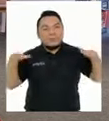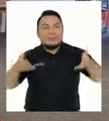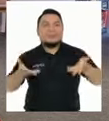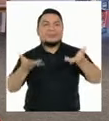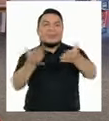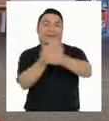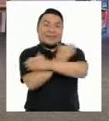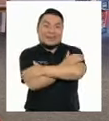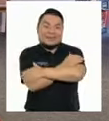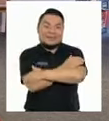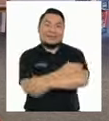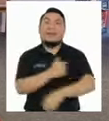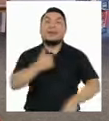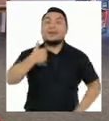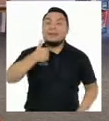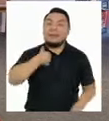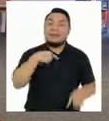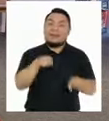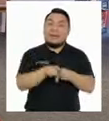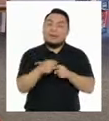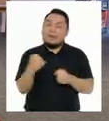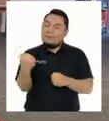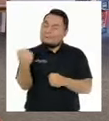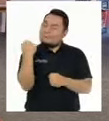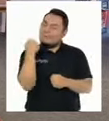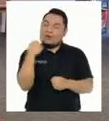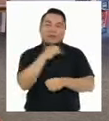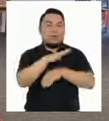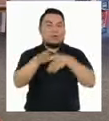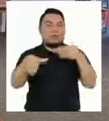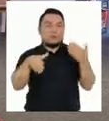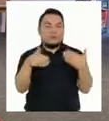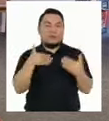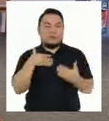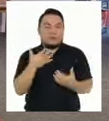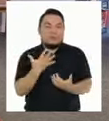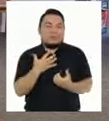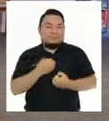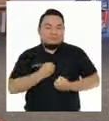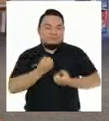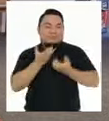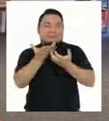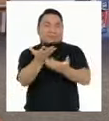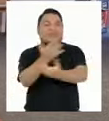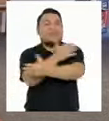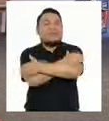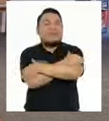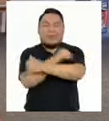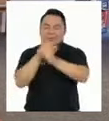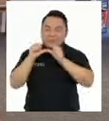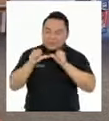volador. Y otro muy fuerte con todas mis energías para que les